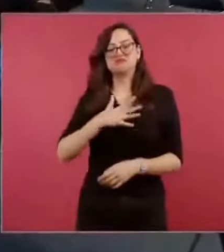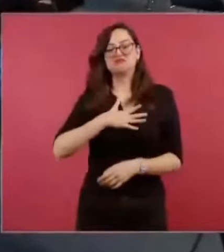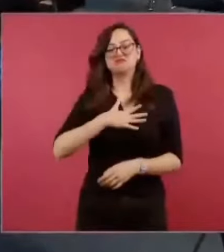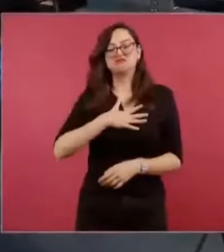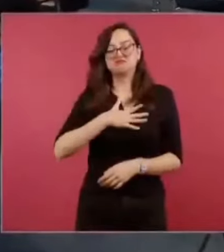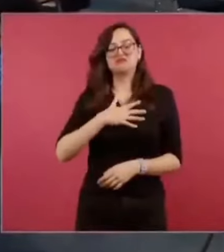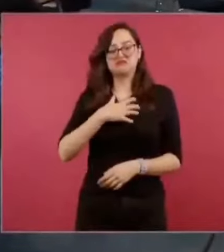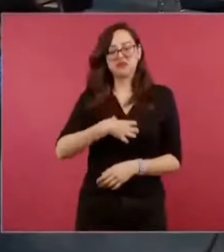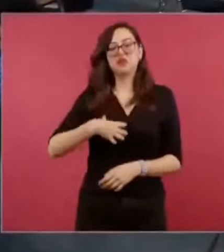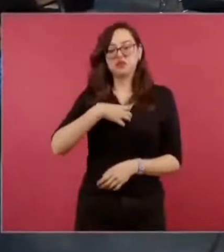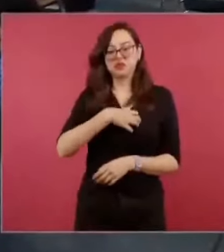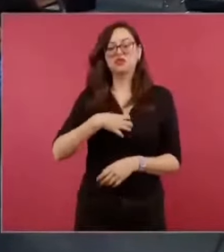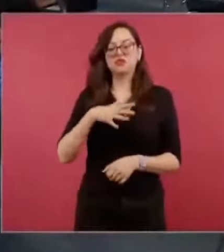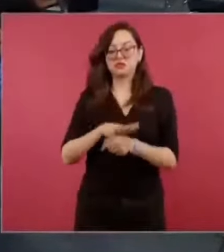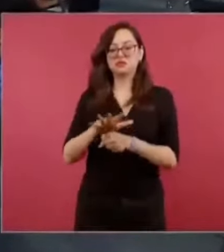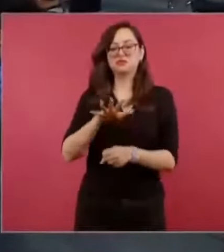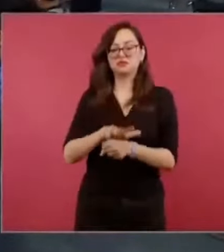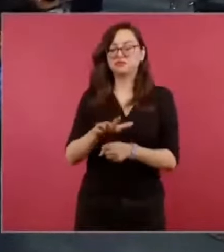los